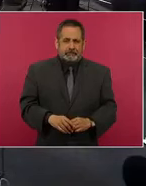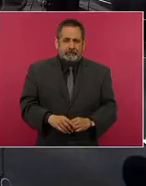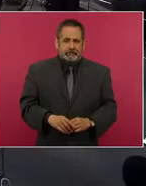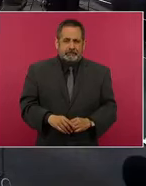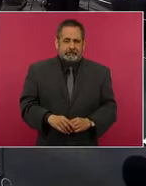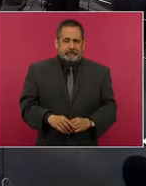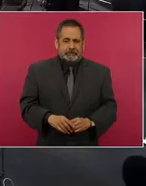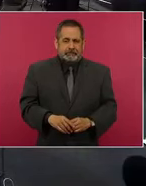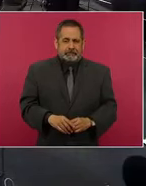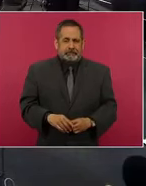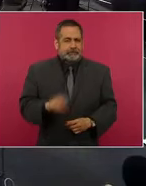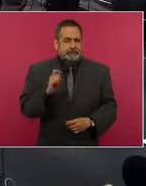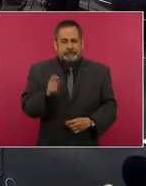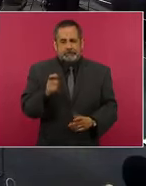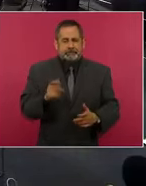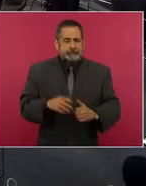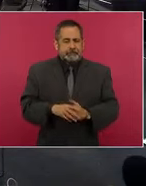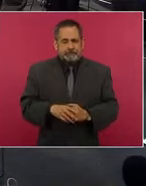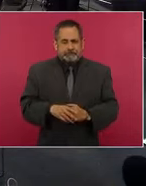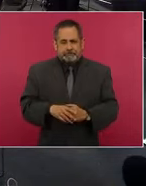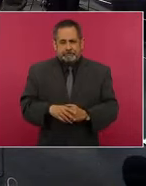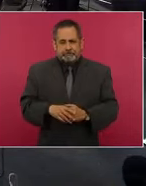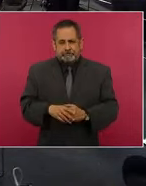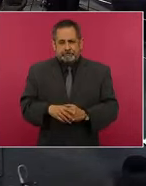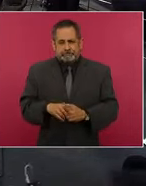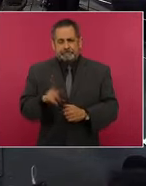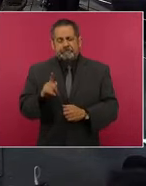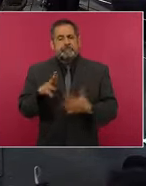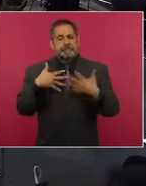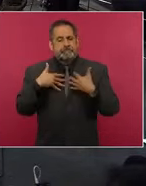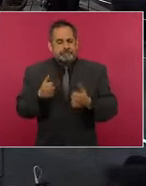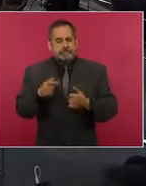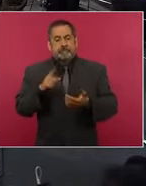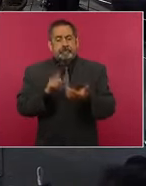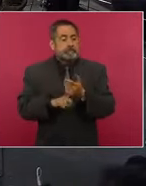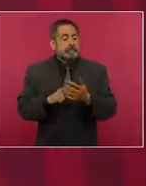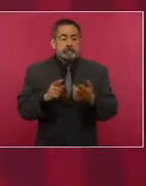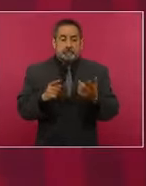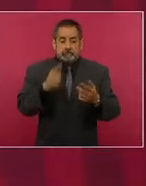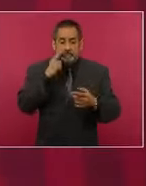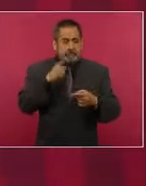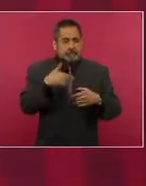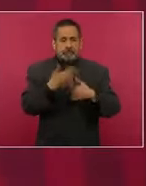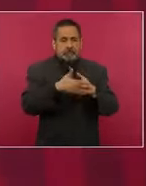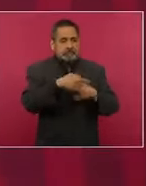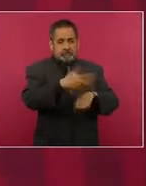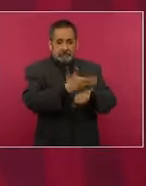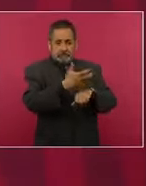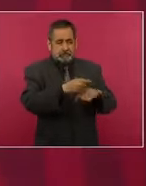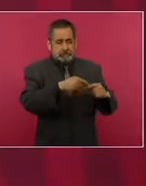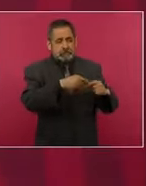Y hay que entender las circunstancias. Hay elecciones.